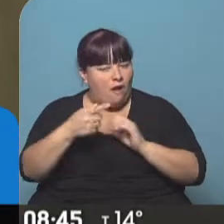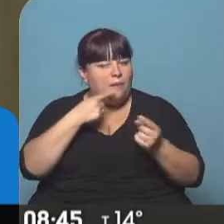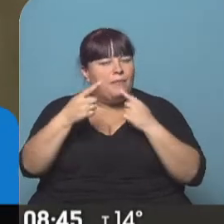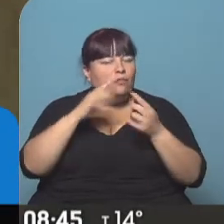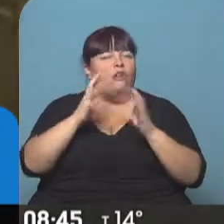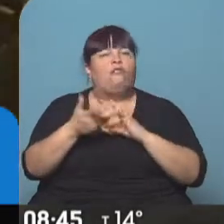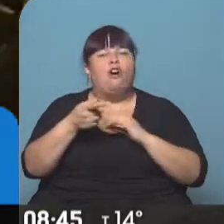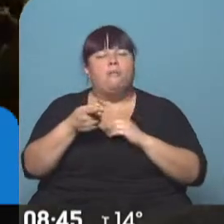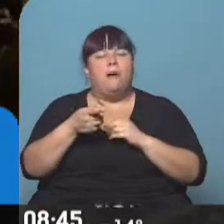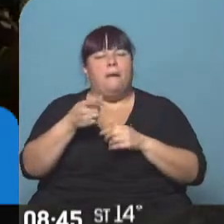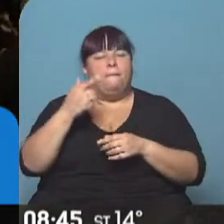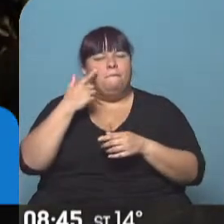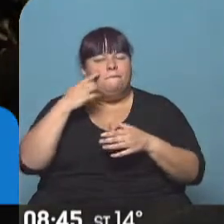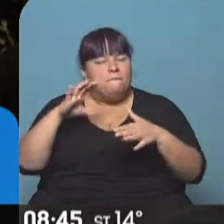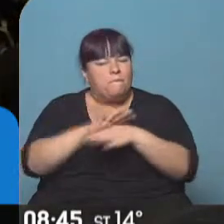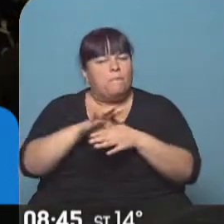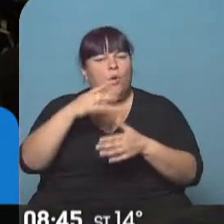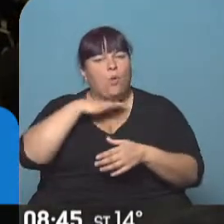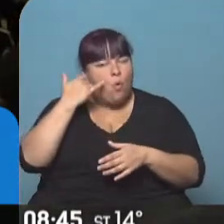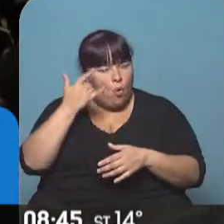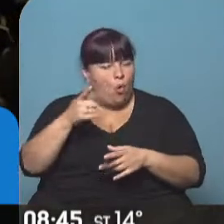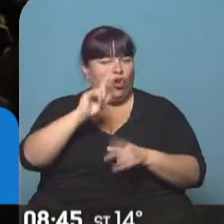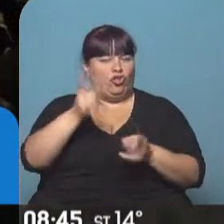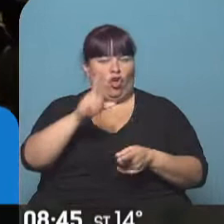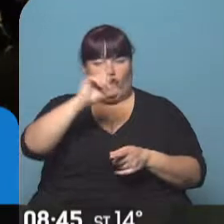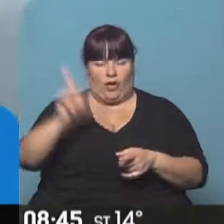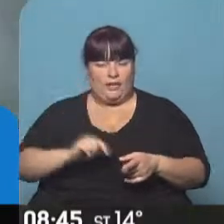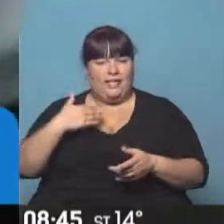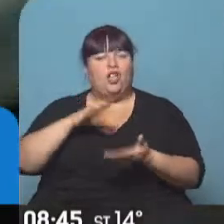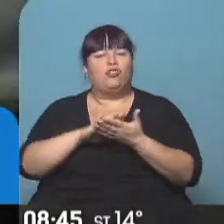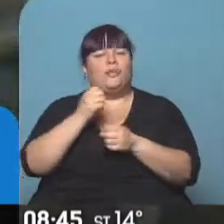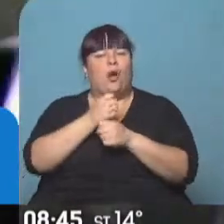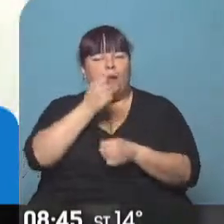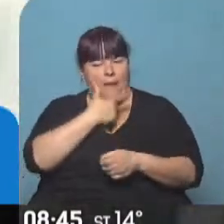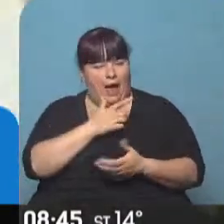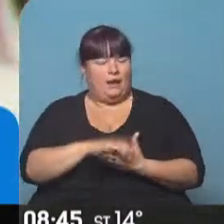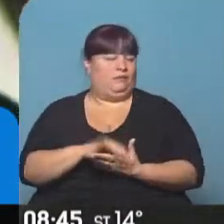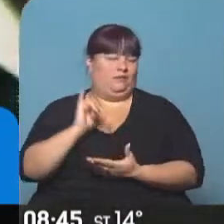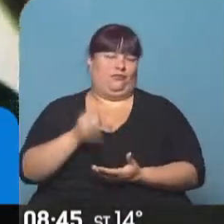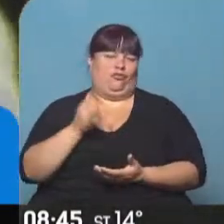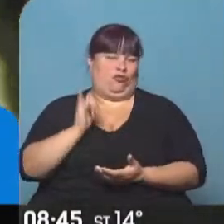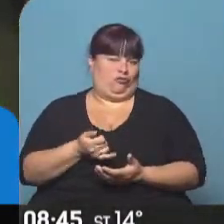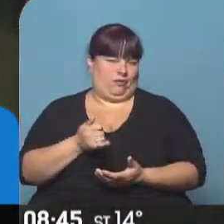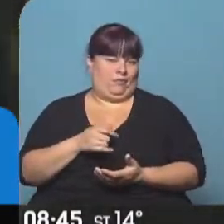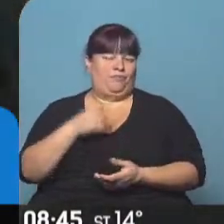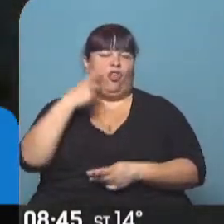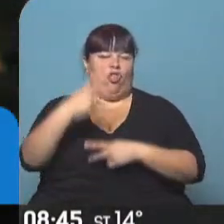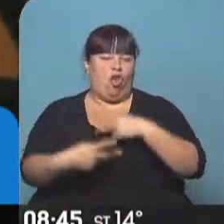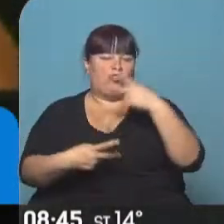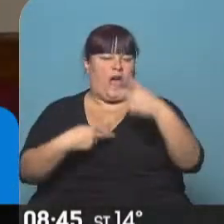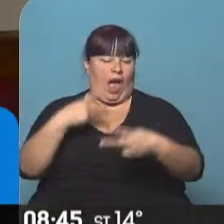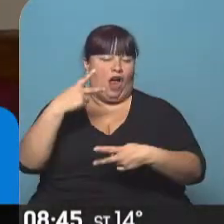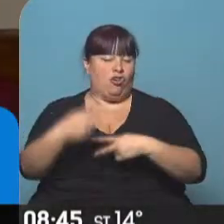plebiscito en la provincia de jujuy como en el resto del país la gestión de mauricio macri sin duda creo que cada dos años